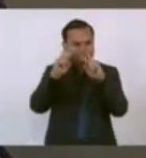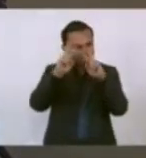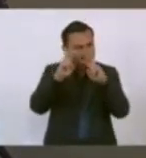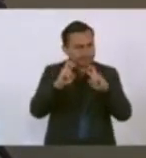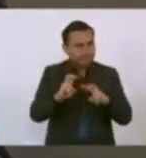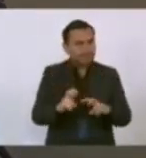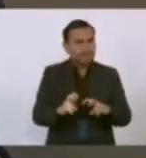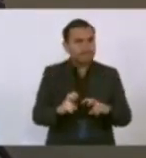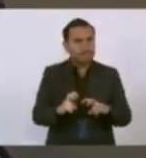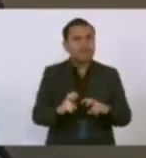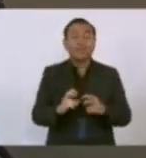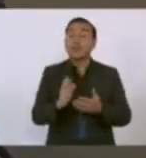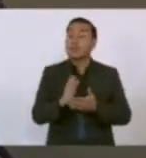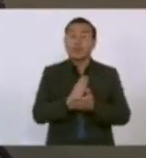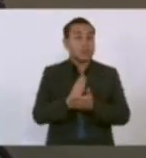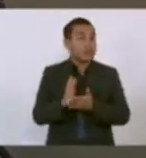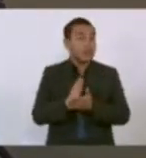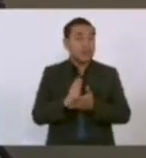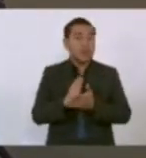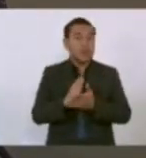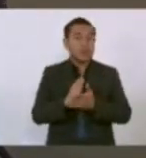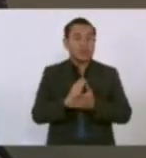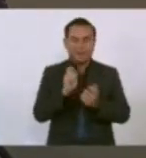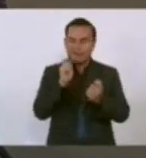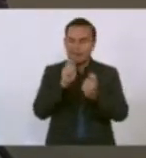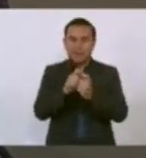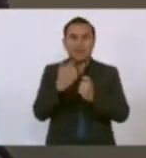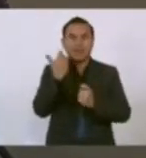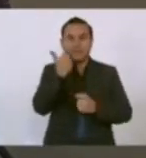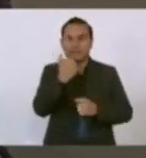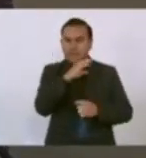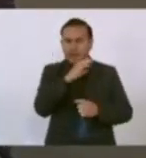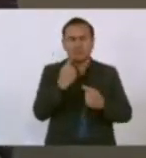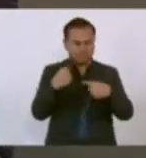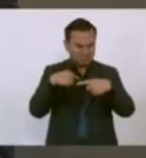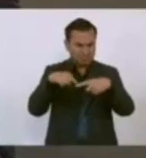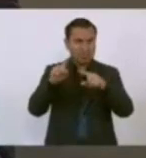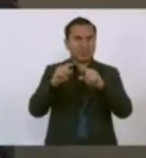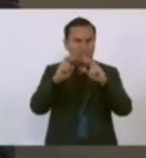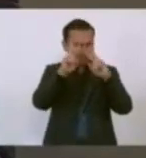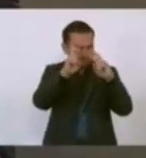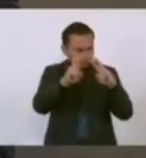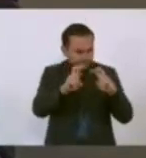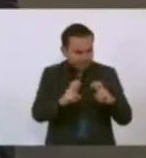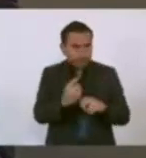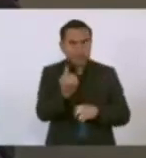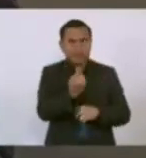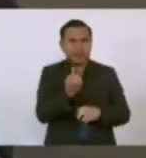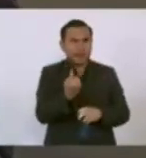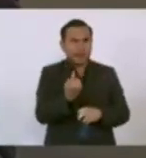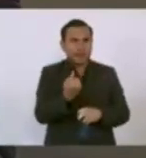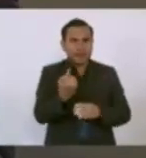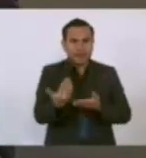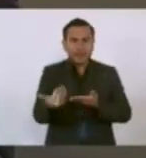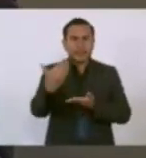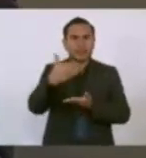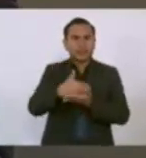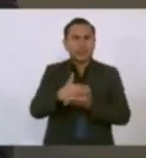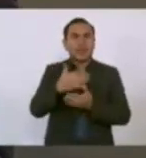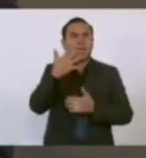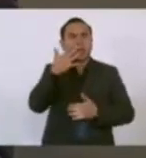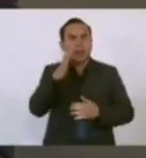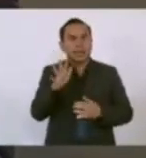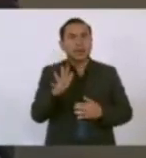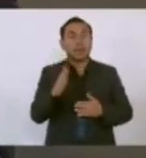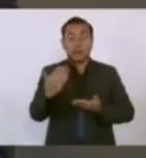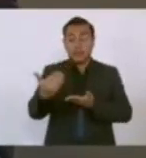otros dicen no se ha confirmado porque no se han hecho los exámenes. Se han hecho todos los exámenes a todos los pacientes que lo requieran, ya sea porque vienen